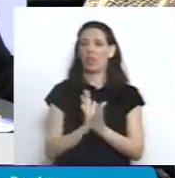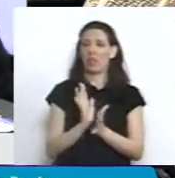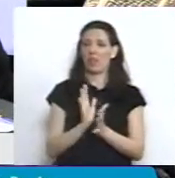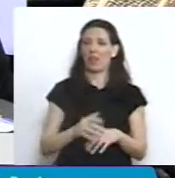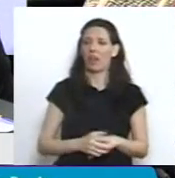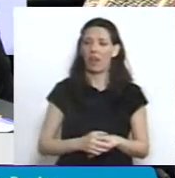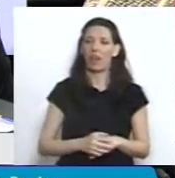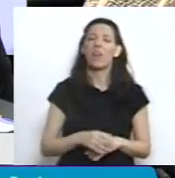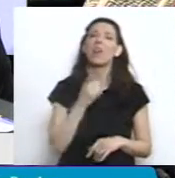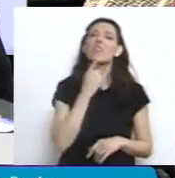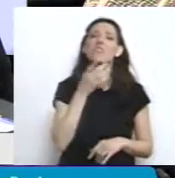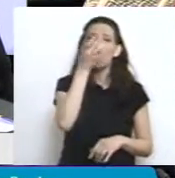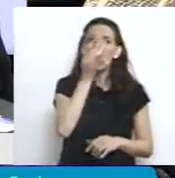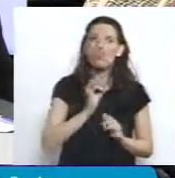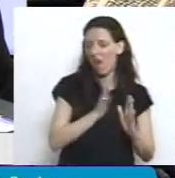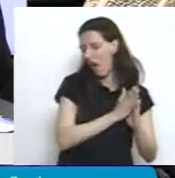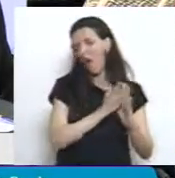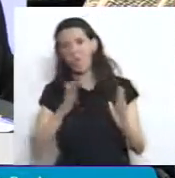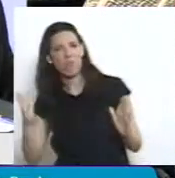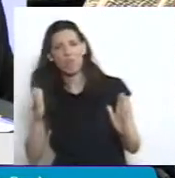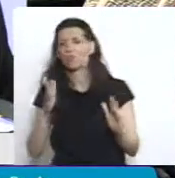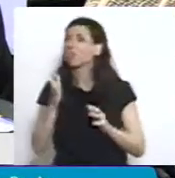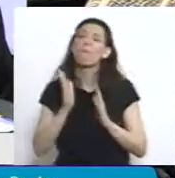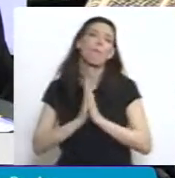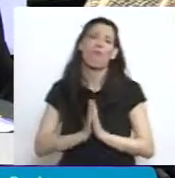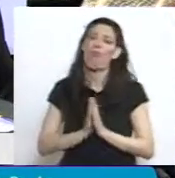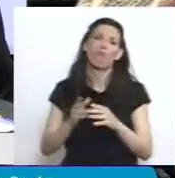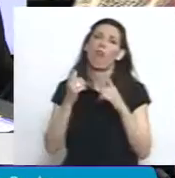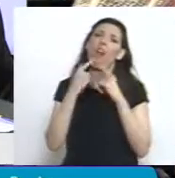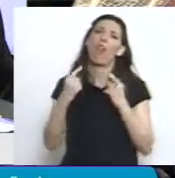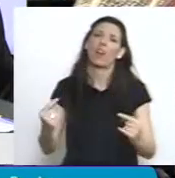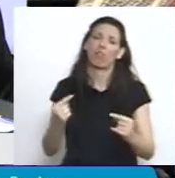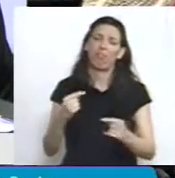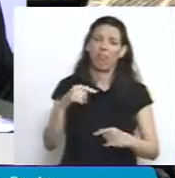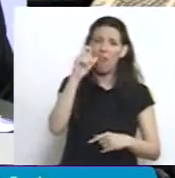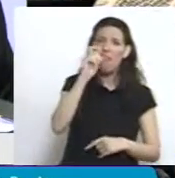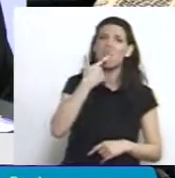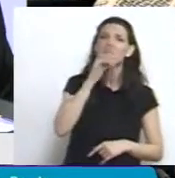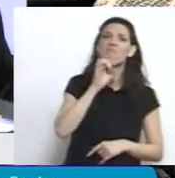lo largo de 12 años. No critiquen al Estado,